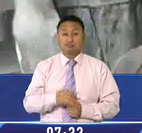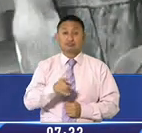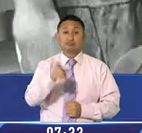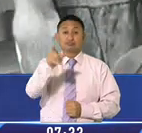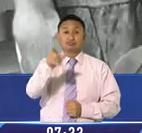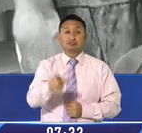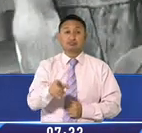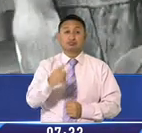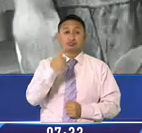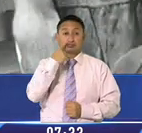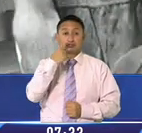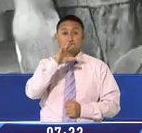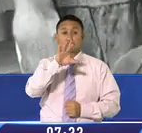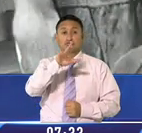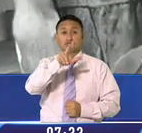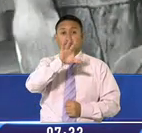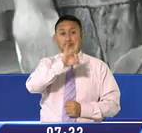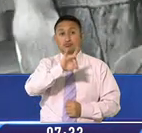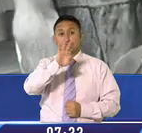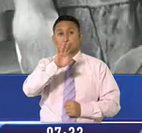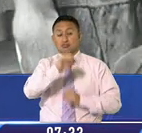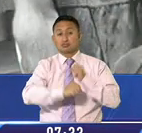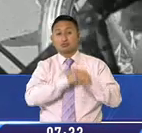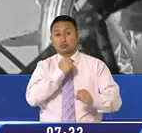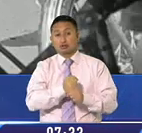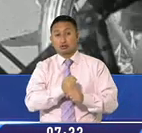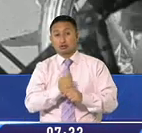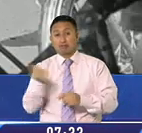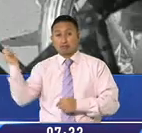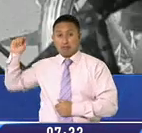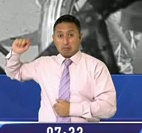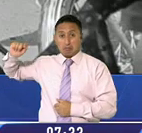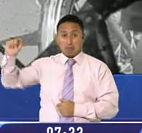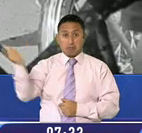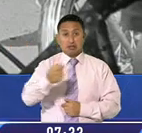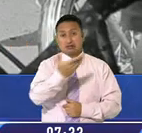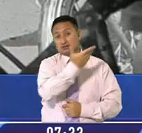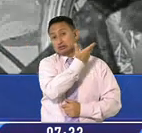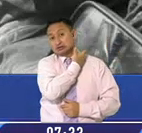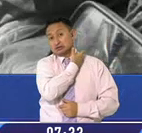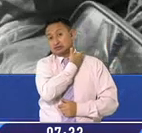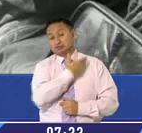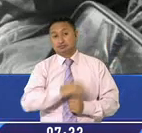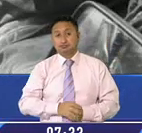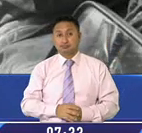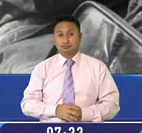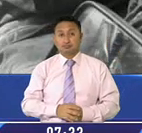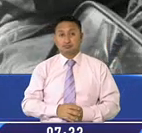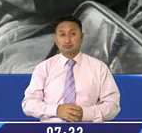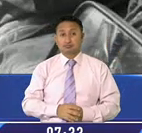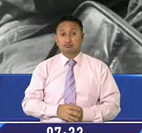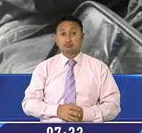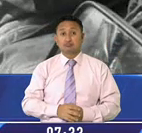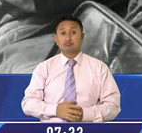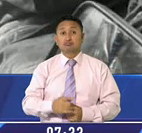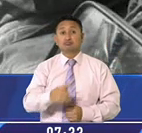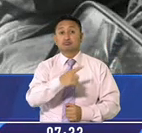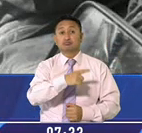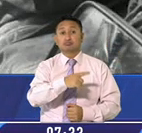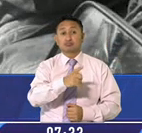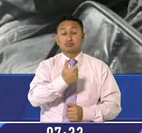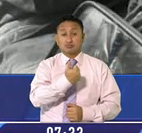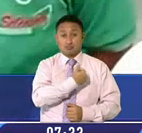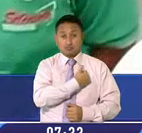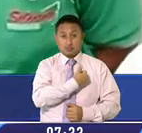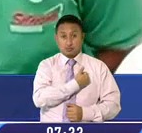cuello el hombre de 84 años, identificado como Francisco Yepes. El adulto mayor fue victimado con su